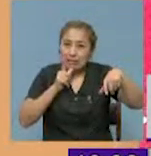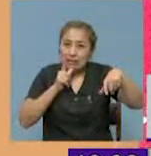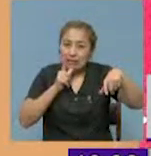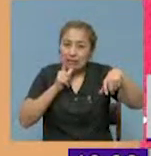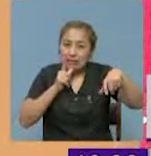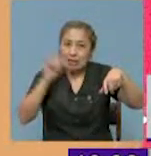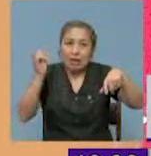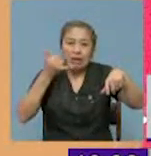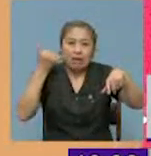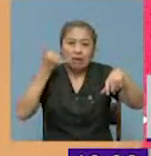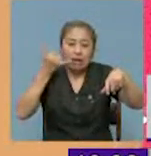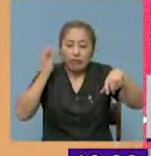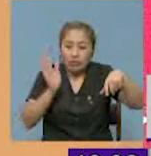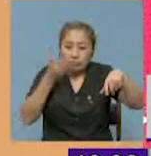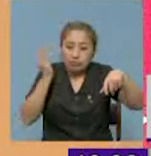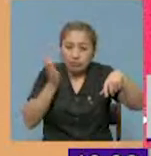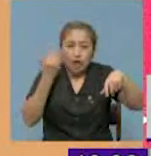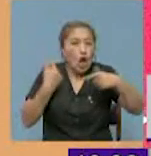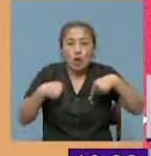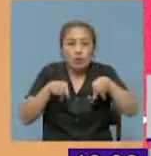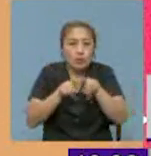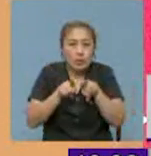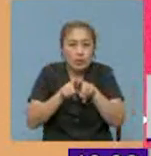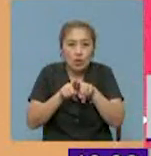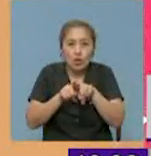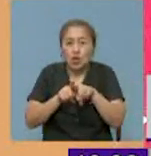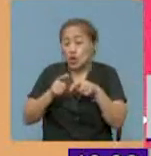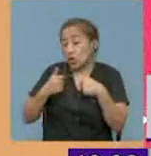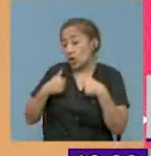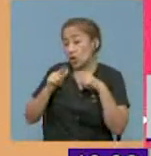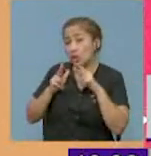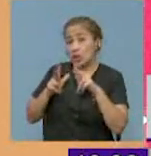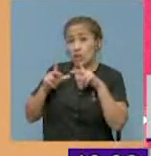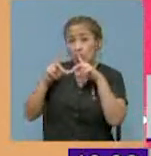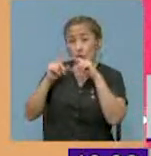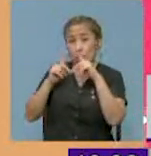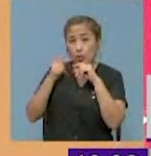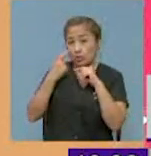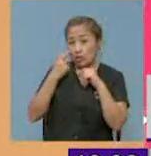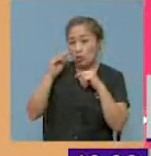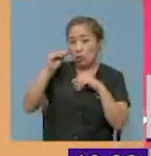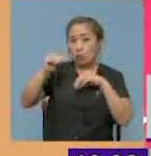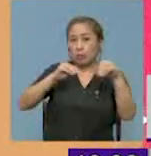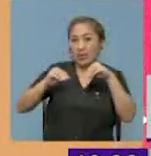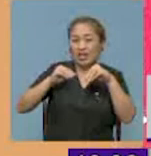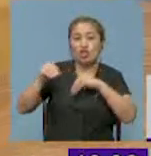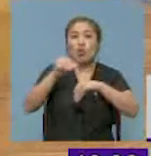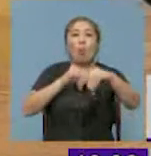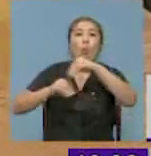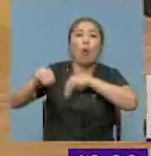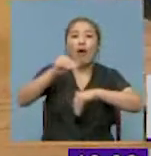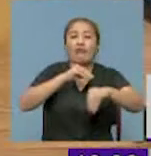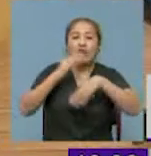teléfono y el teléfono a ver yo digo que son números y como dice como así yo lo pongo ahí después yo se mueve